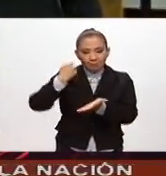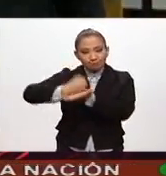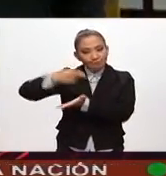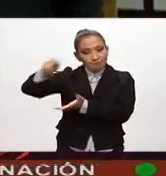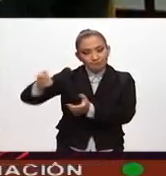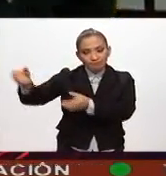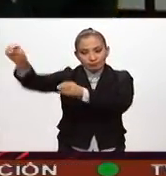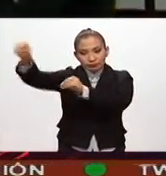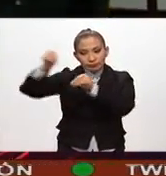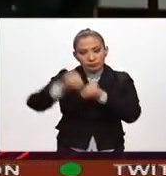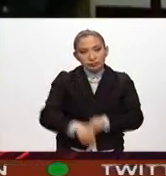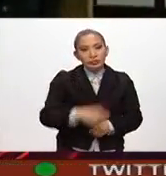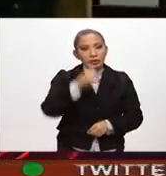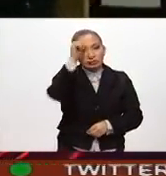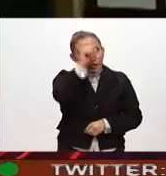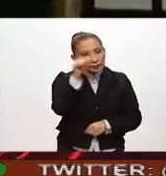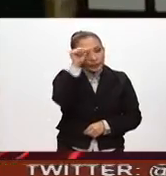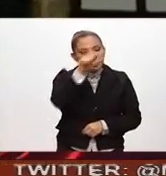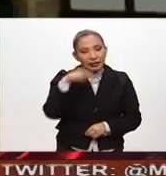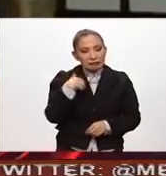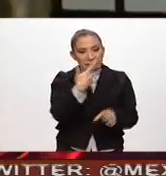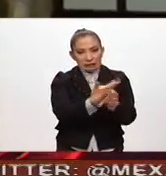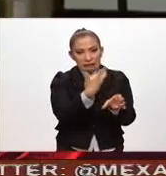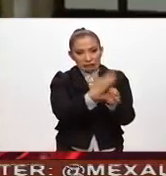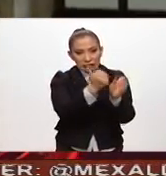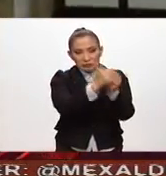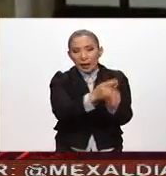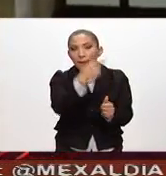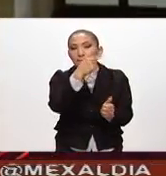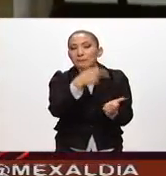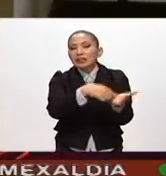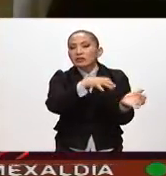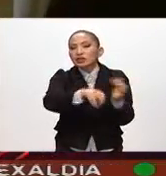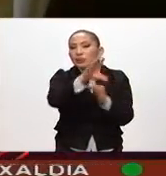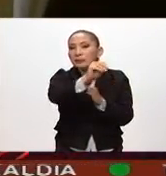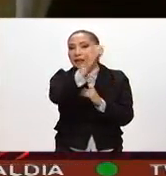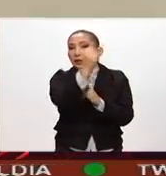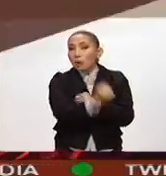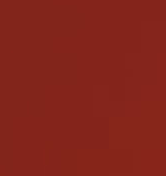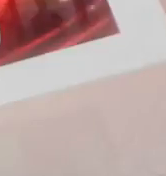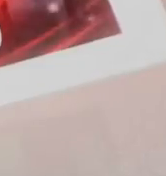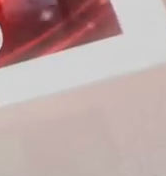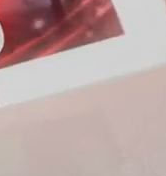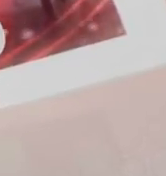la extradición del clérigo autoexiliado en Estados Unidos desde 1999.